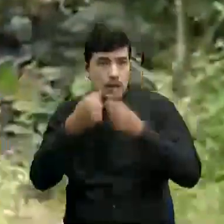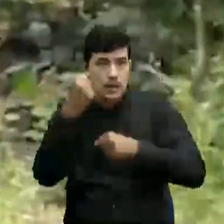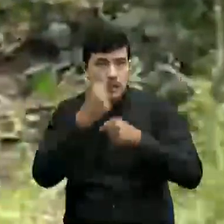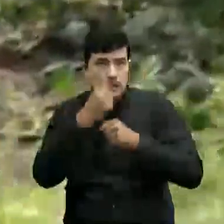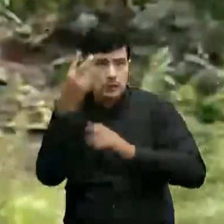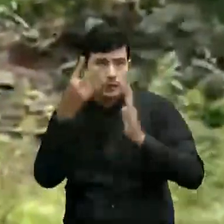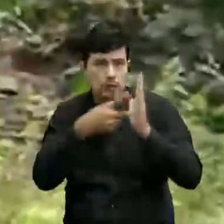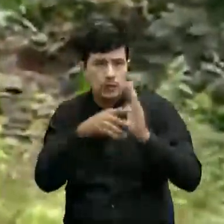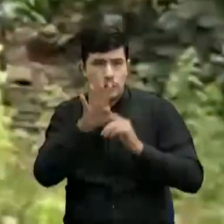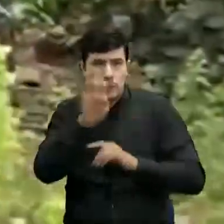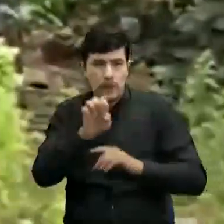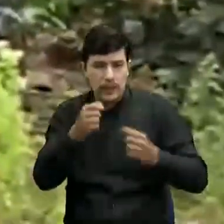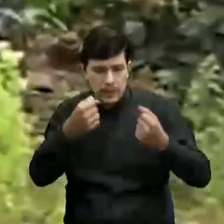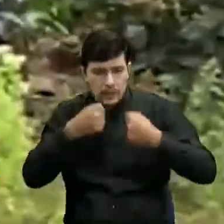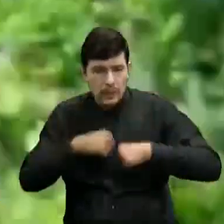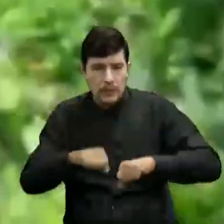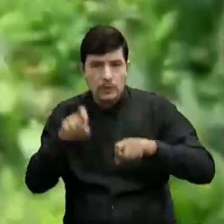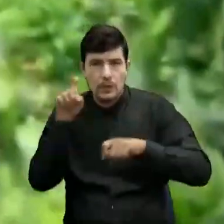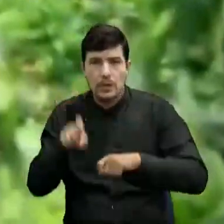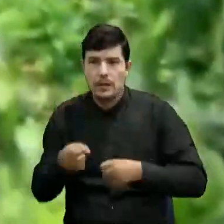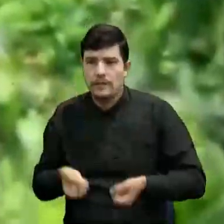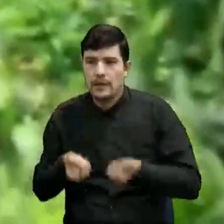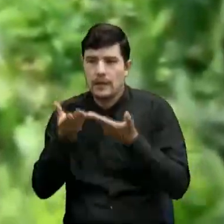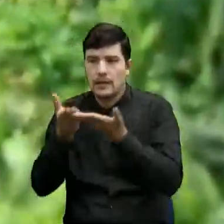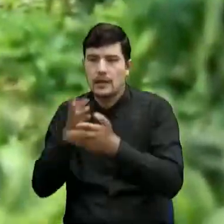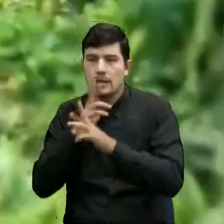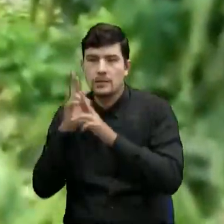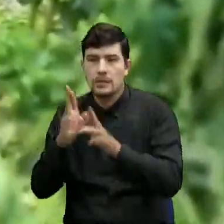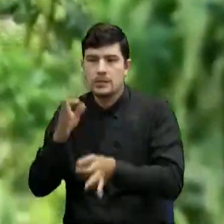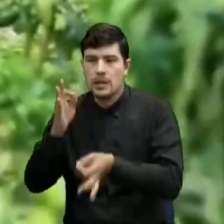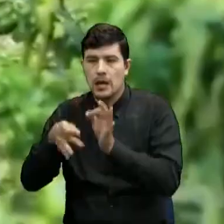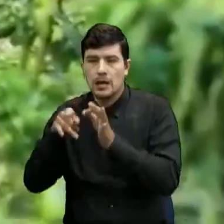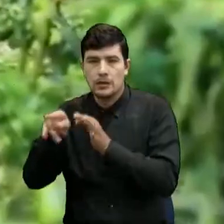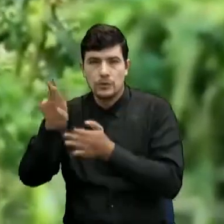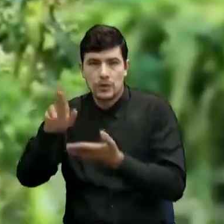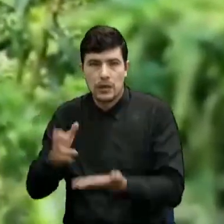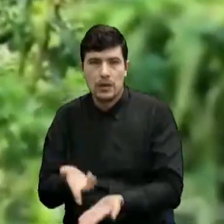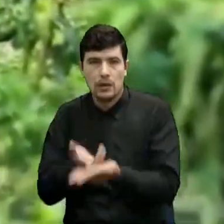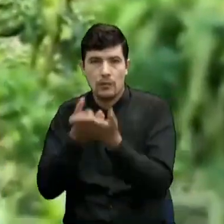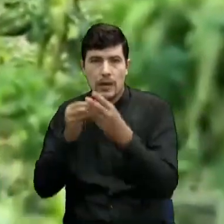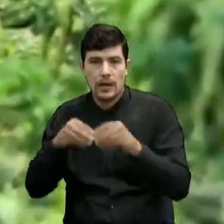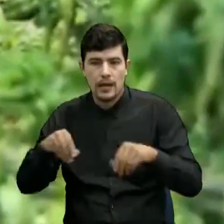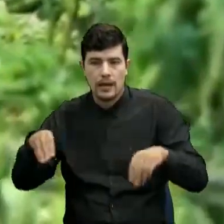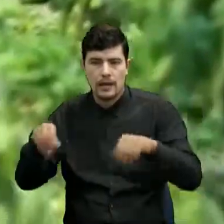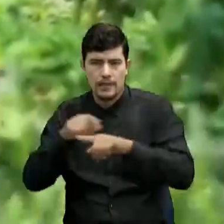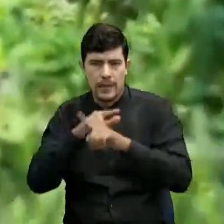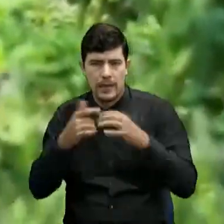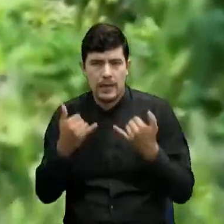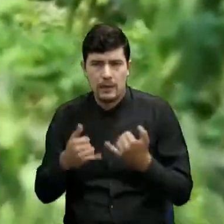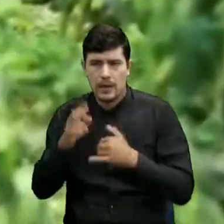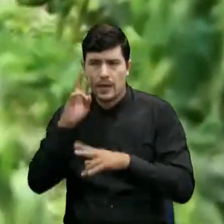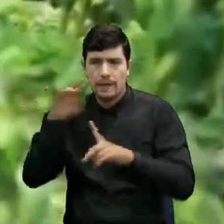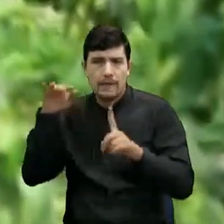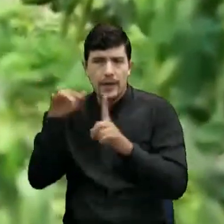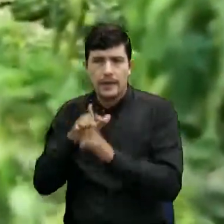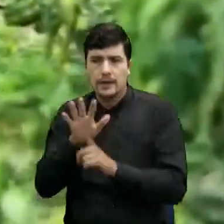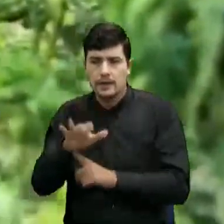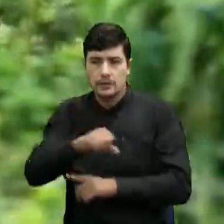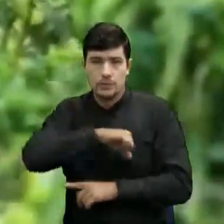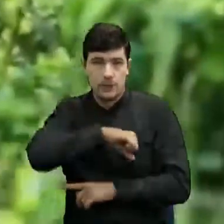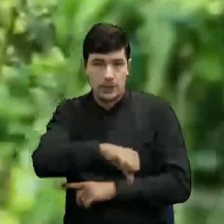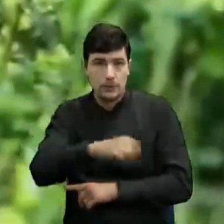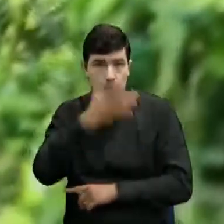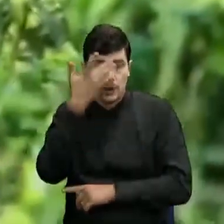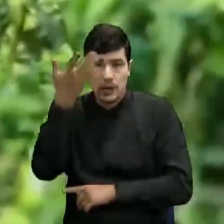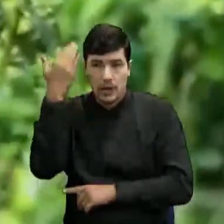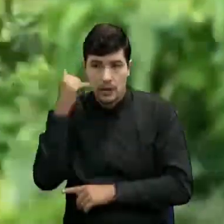mucho esfuerzo debe entregarla por un fallo judicial de restitución de tierras viendo vulnerados sus derechos al afirmar